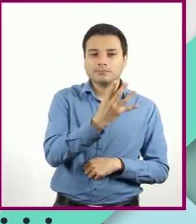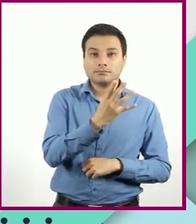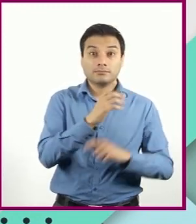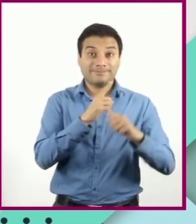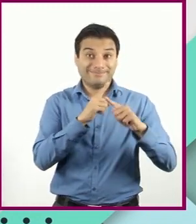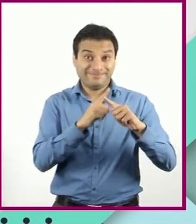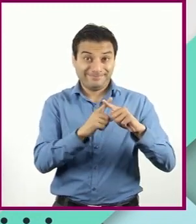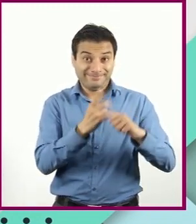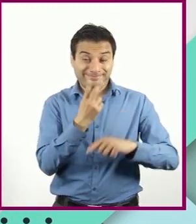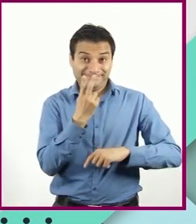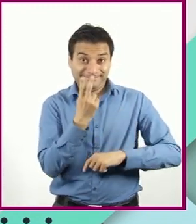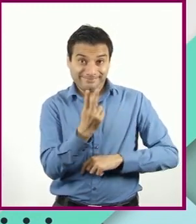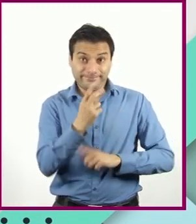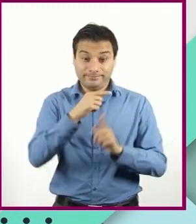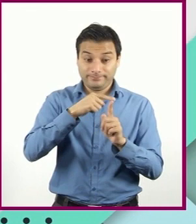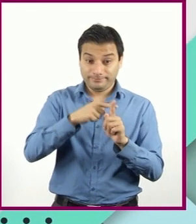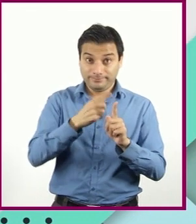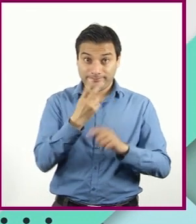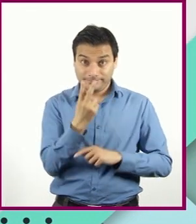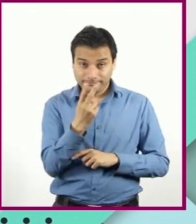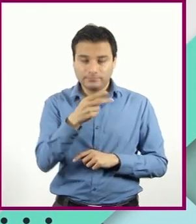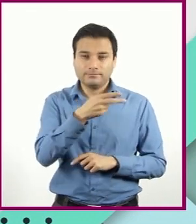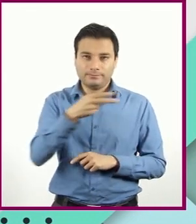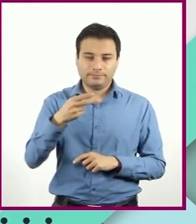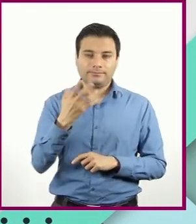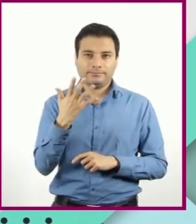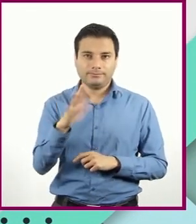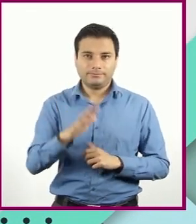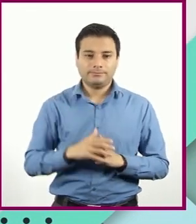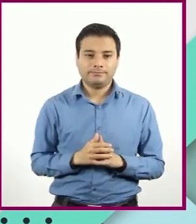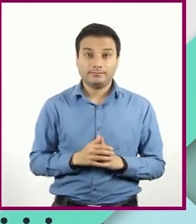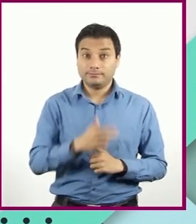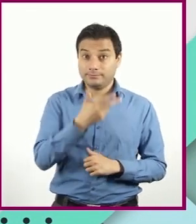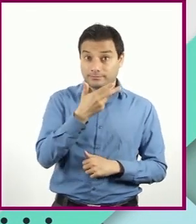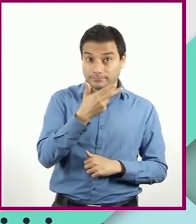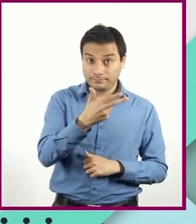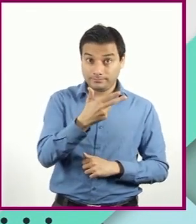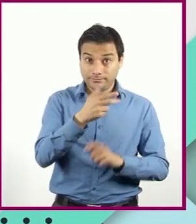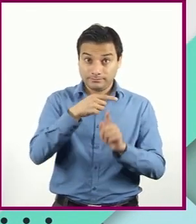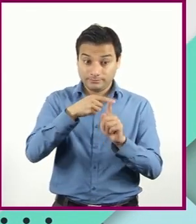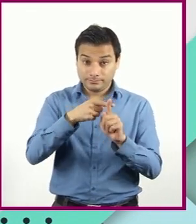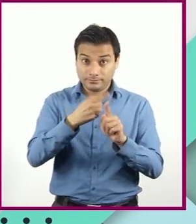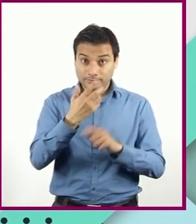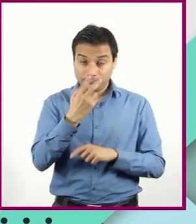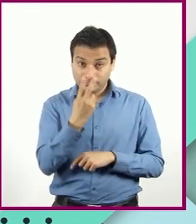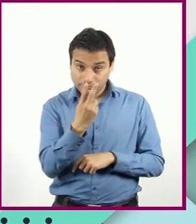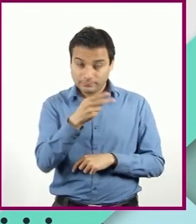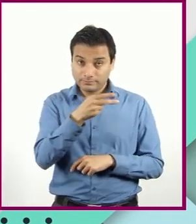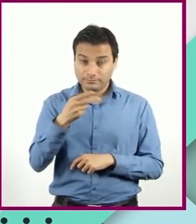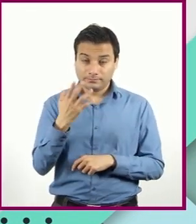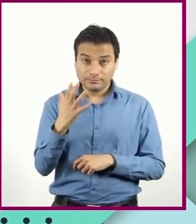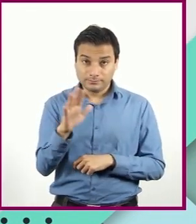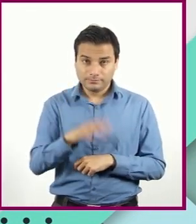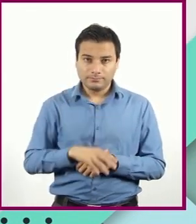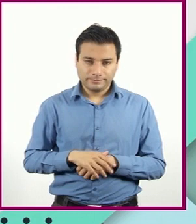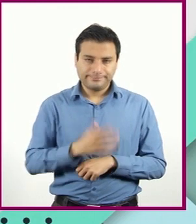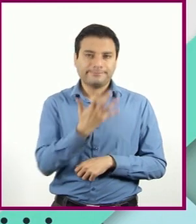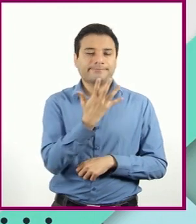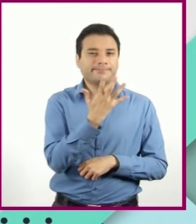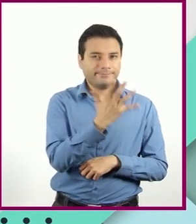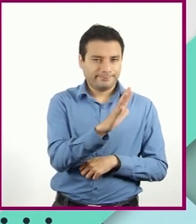multiplicado por 2 más 2 es igual a 10. 8 más 2 es igual a 10. 10 es igual a